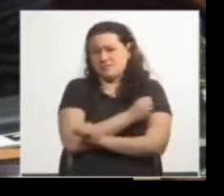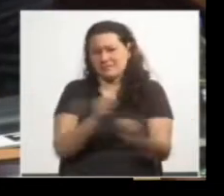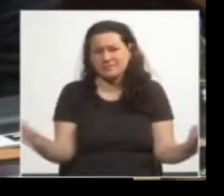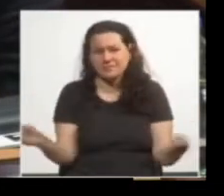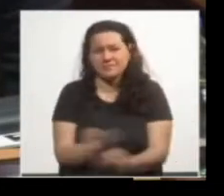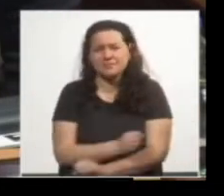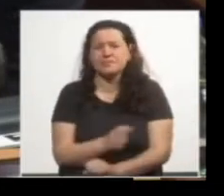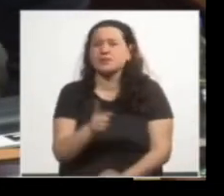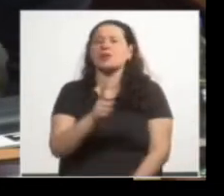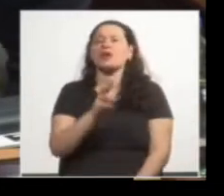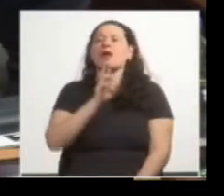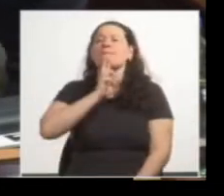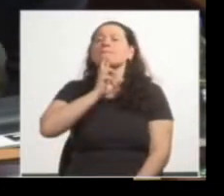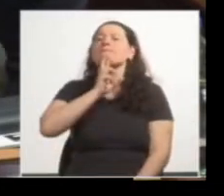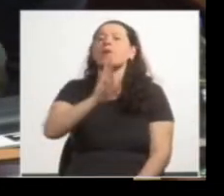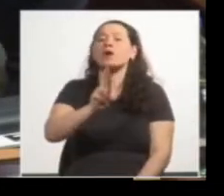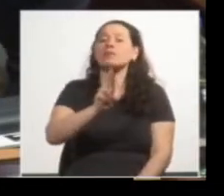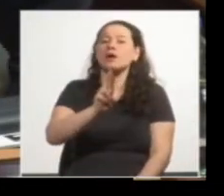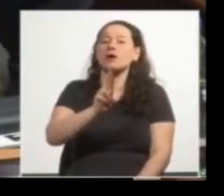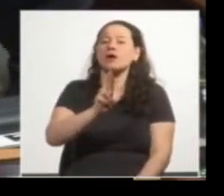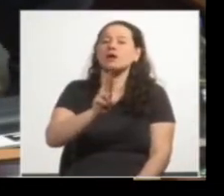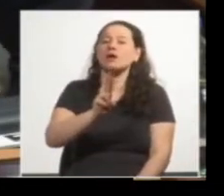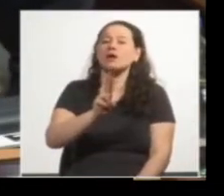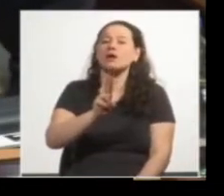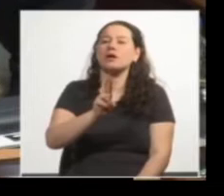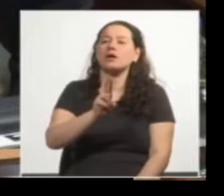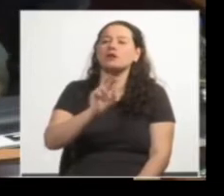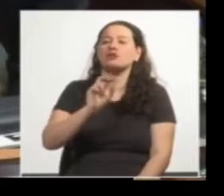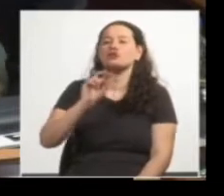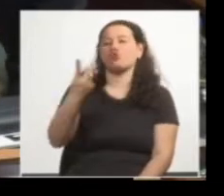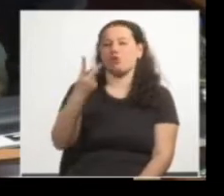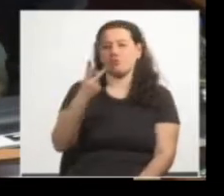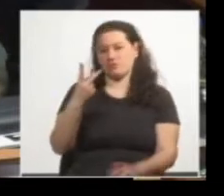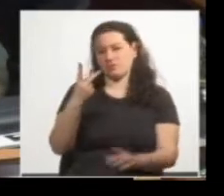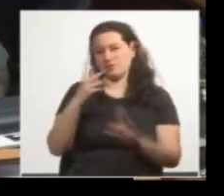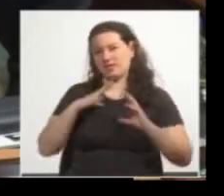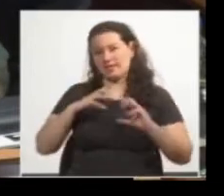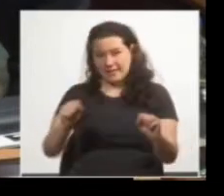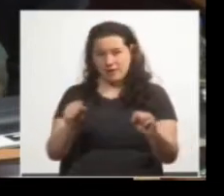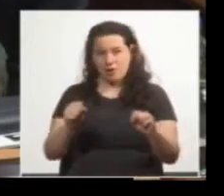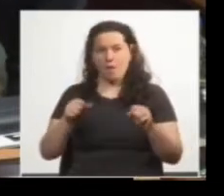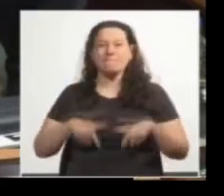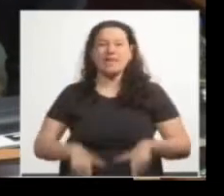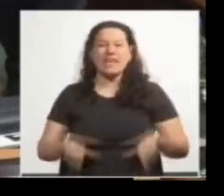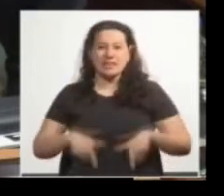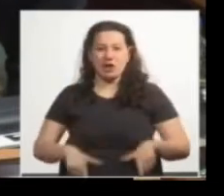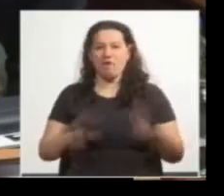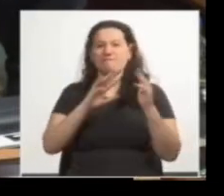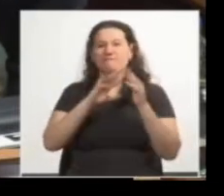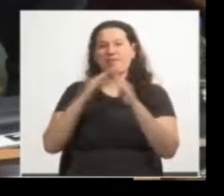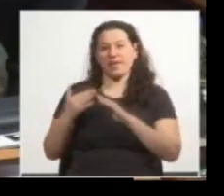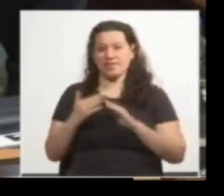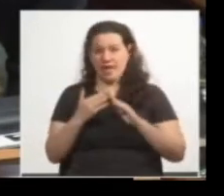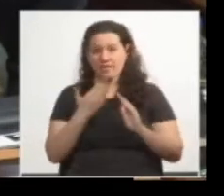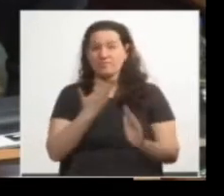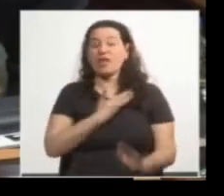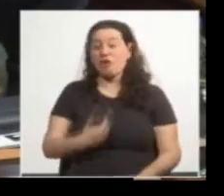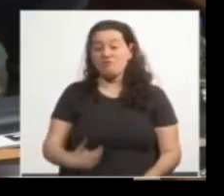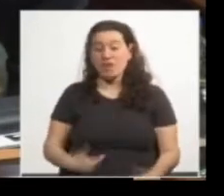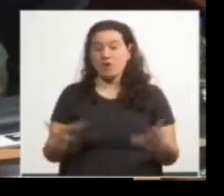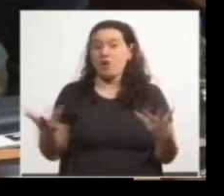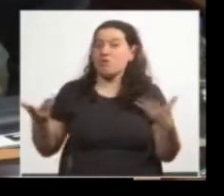y le voy a contestar con el sub secretario del ministerio de vivienda del gobierno